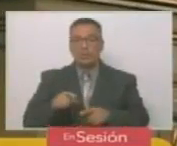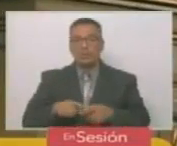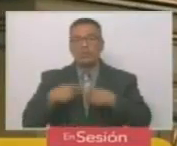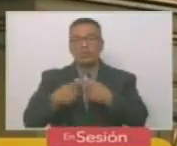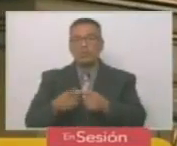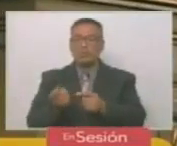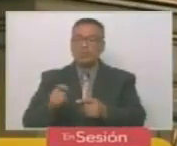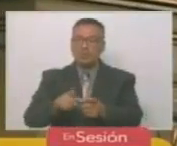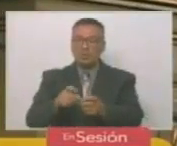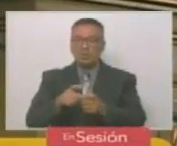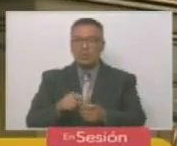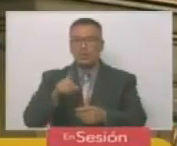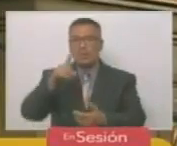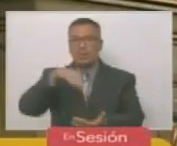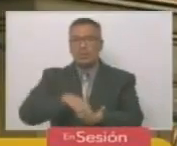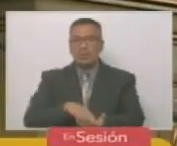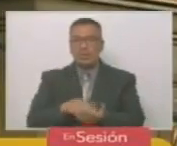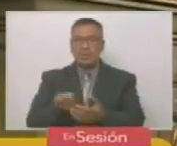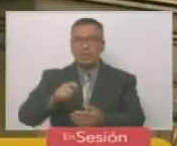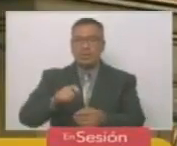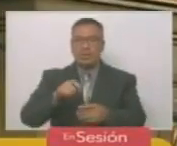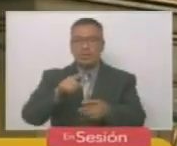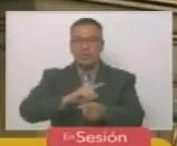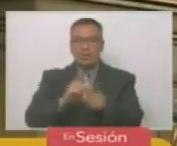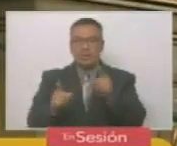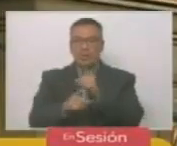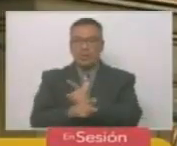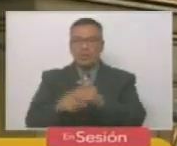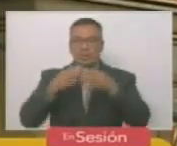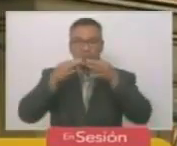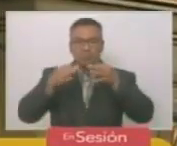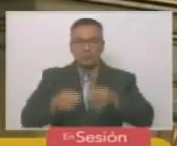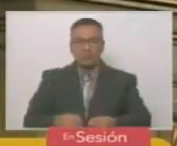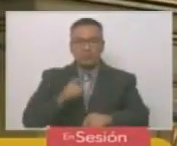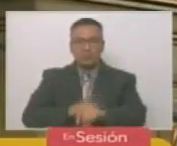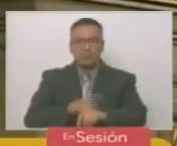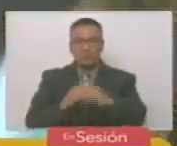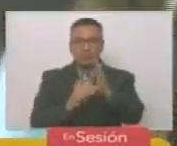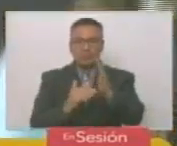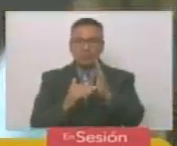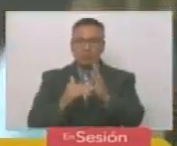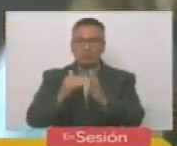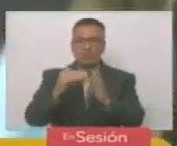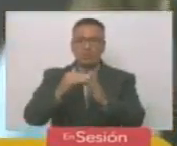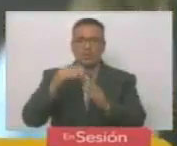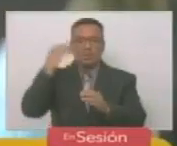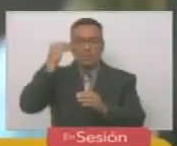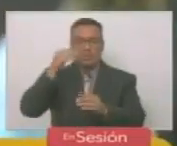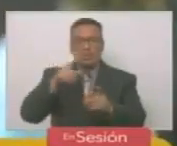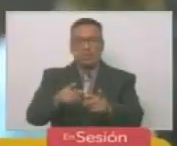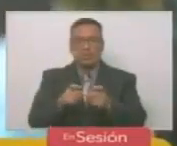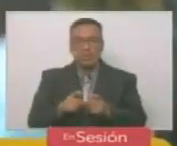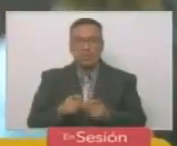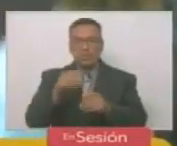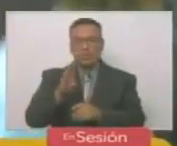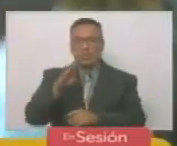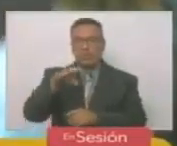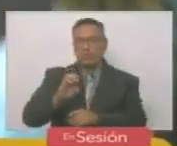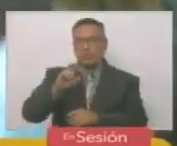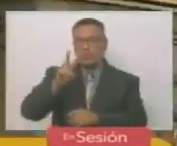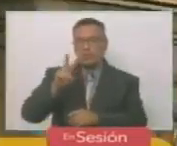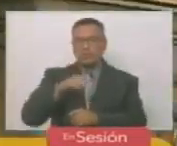una multa de 1000 veces el tipo de cambio oficial de la moneda de mayor valor de acuerdo a la tasa publicada por el Banco Central